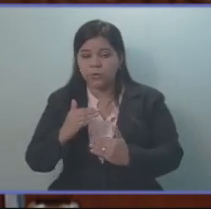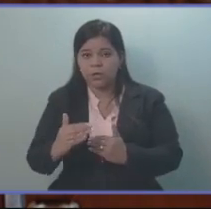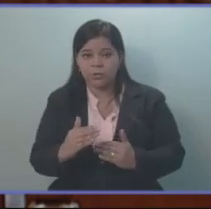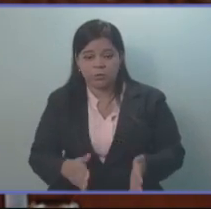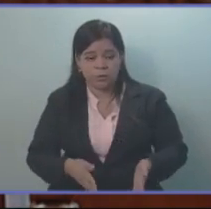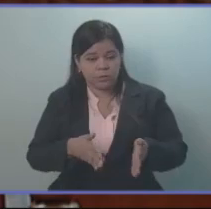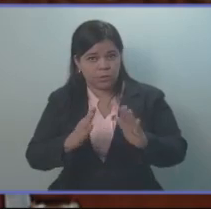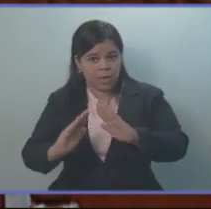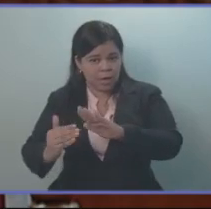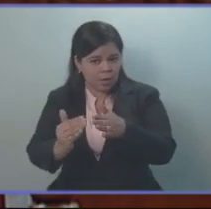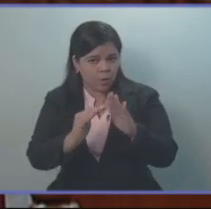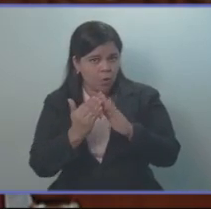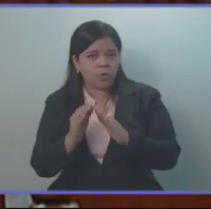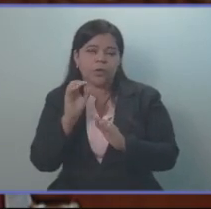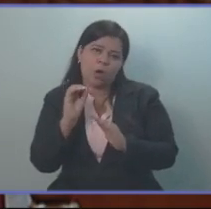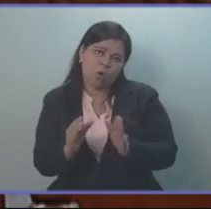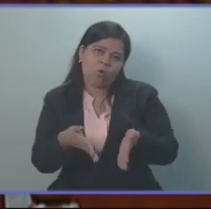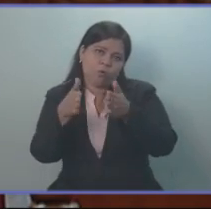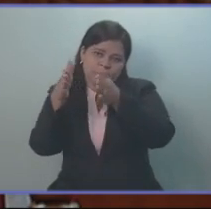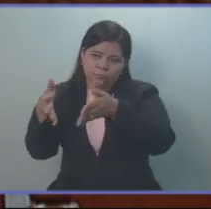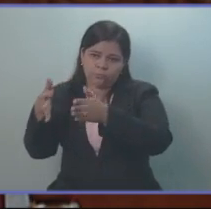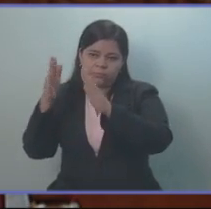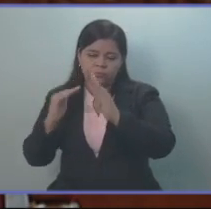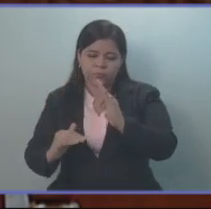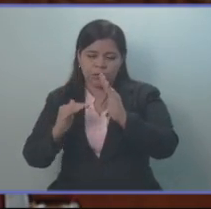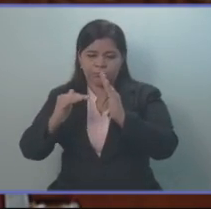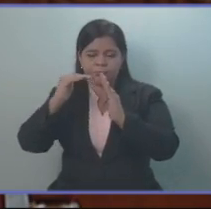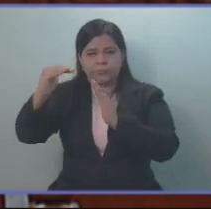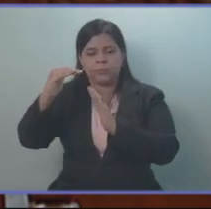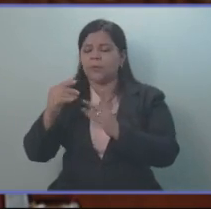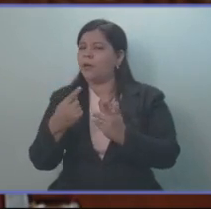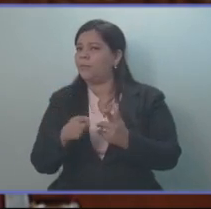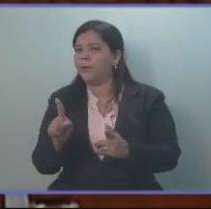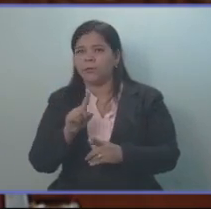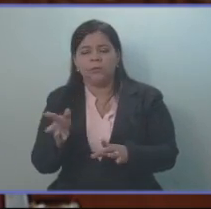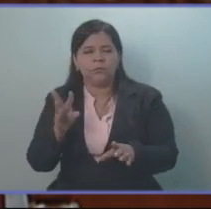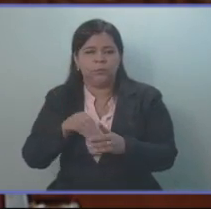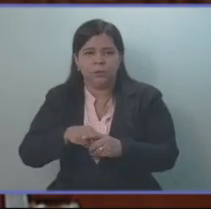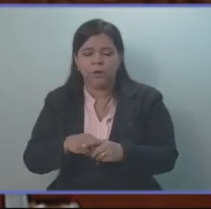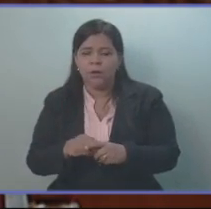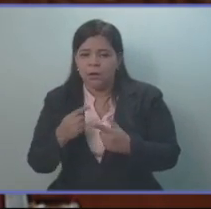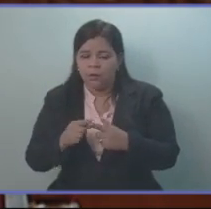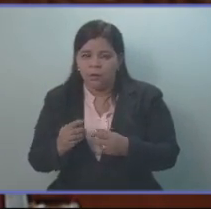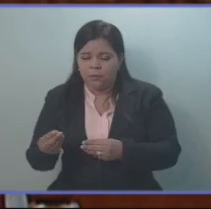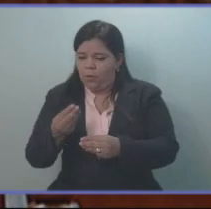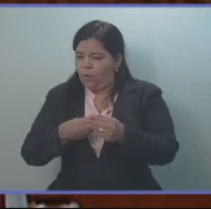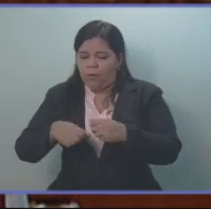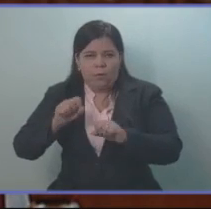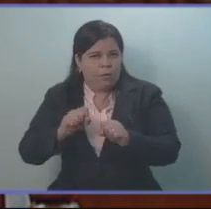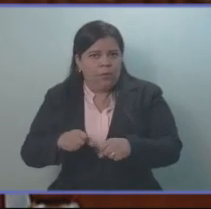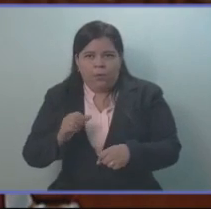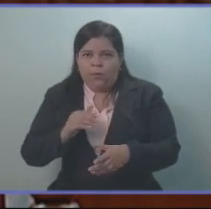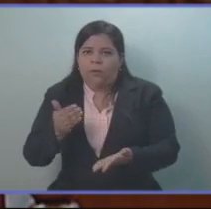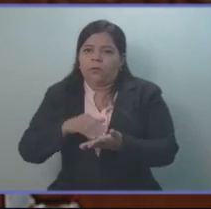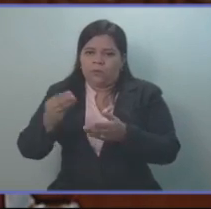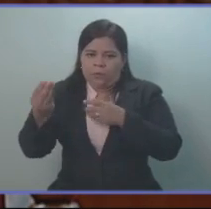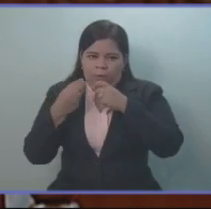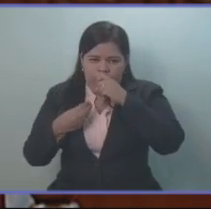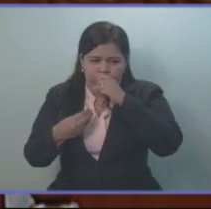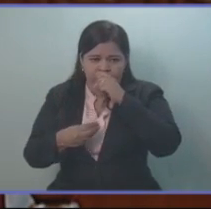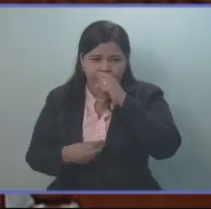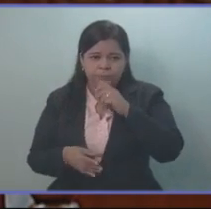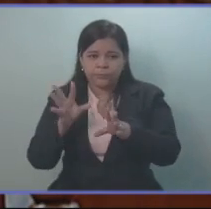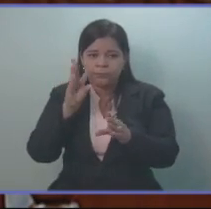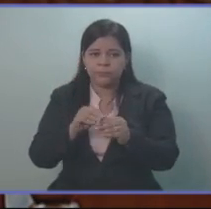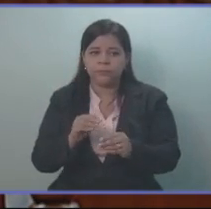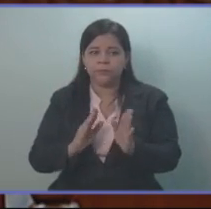suma adicional no integra la cuota social y en consecuencia no es reintegrable. Las sumas